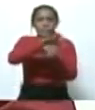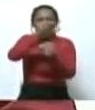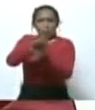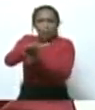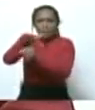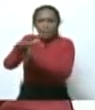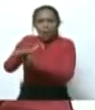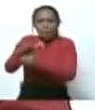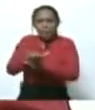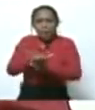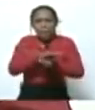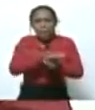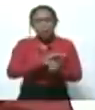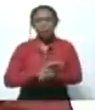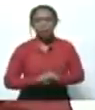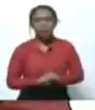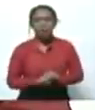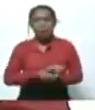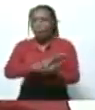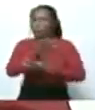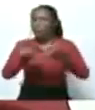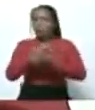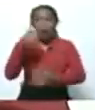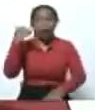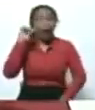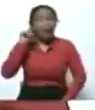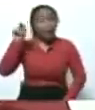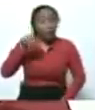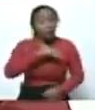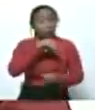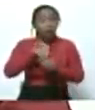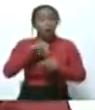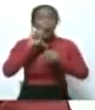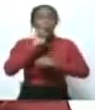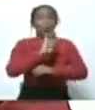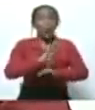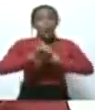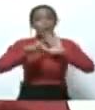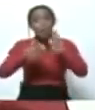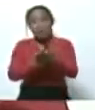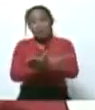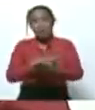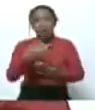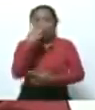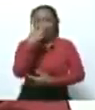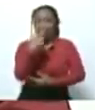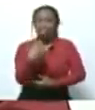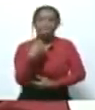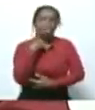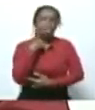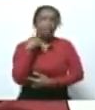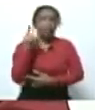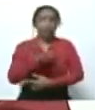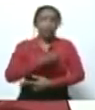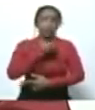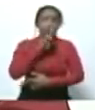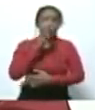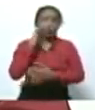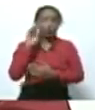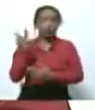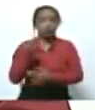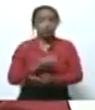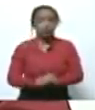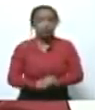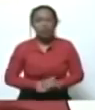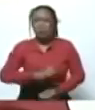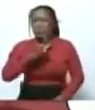a tapar los problemas que tienen. 46 millones de pobres. Terrible. Terrible,